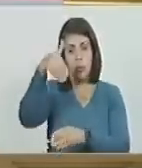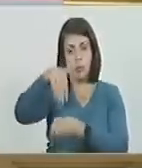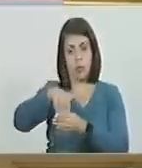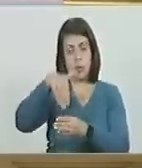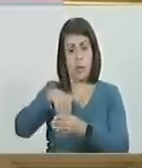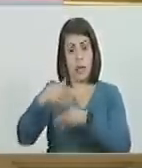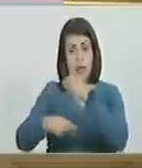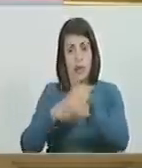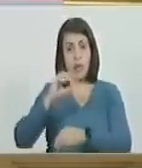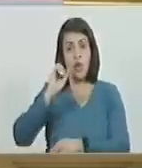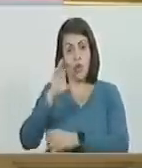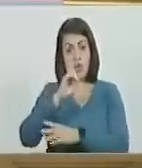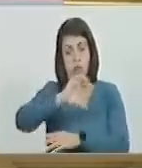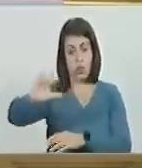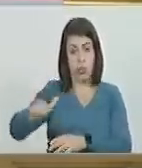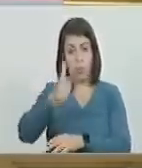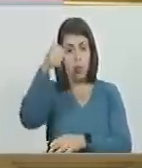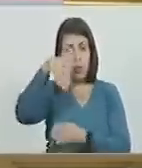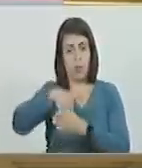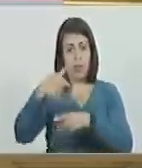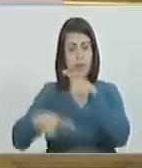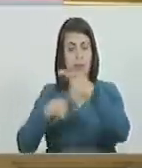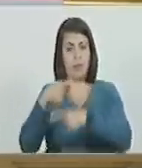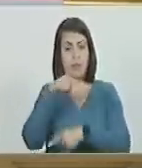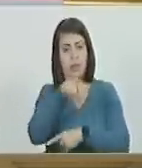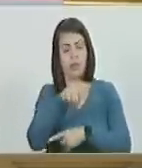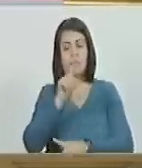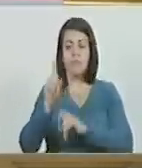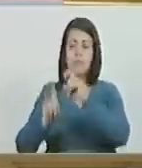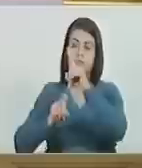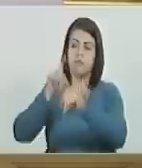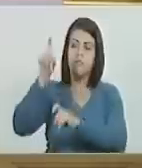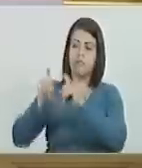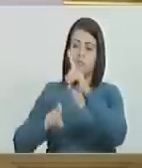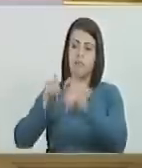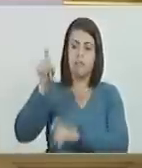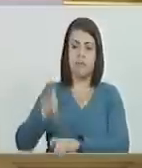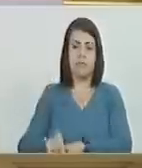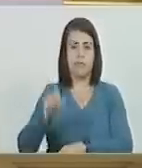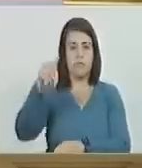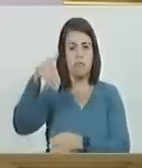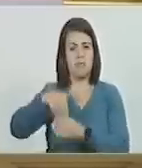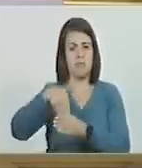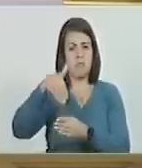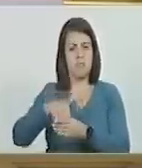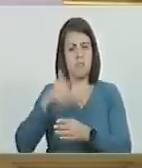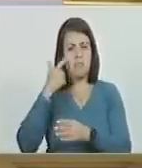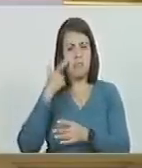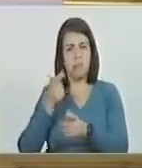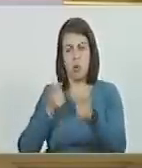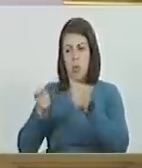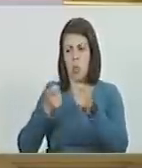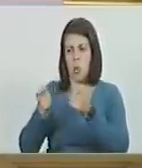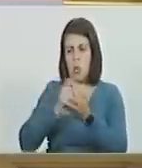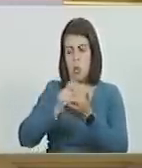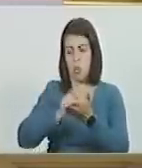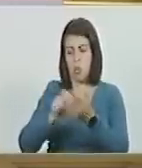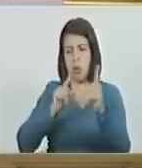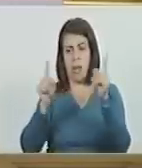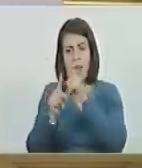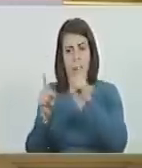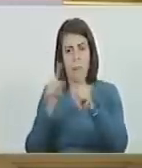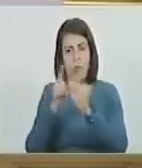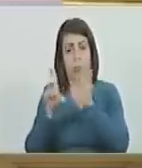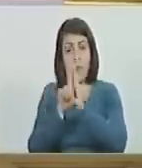que llegaba al Consejo Supremo Electoral después era sometida a cuantas manipulaciones